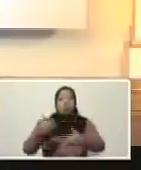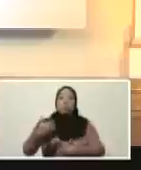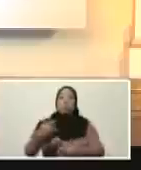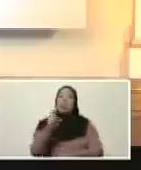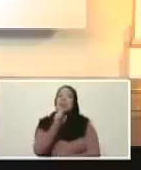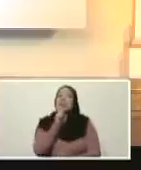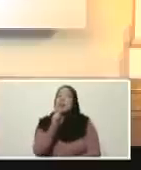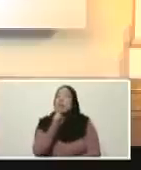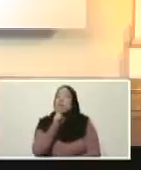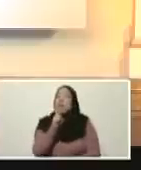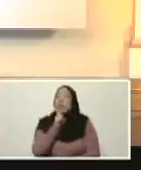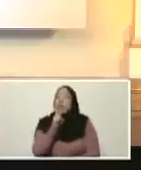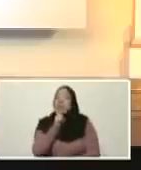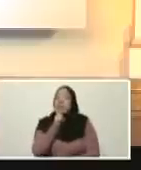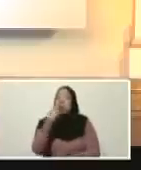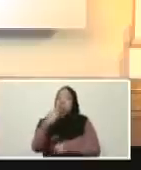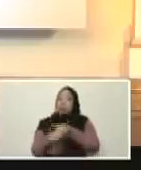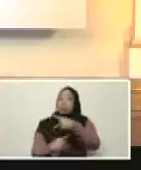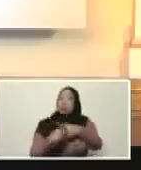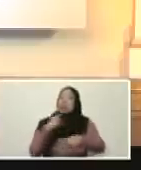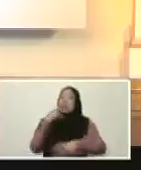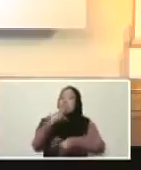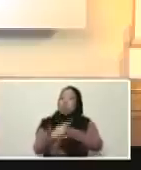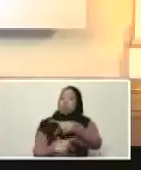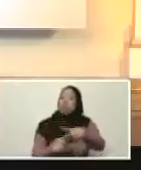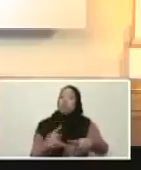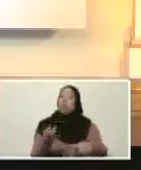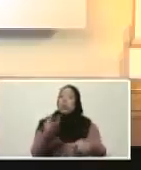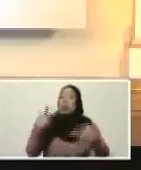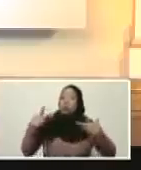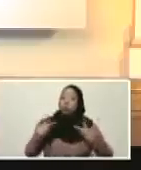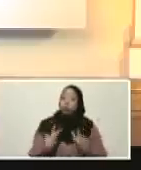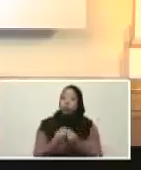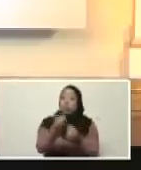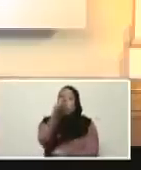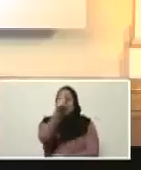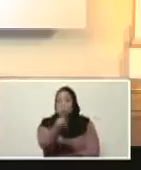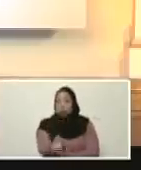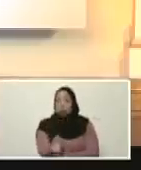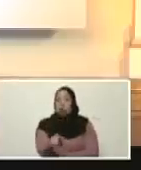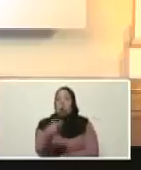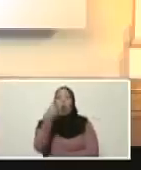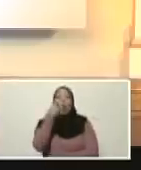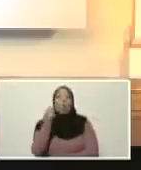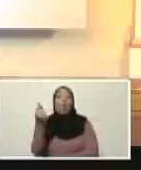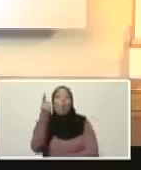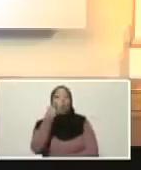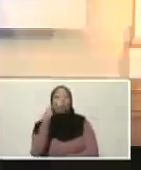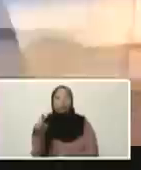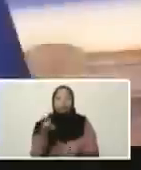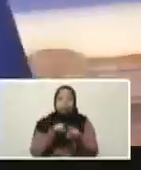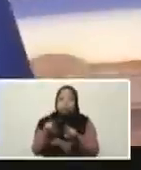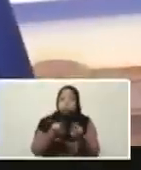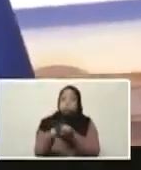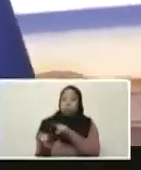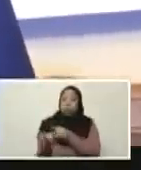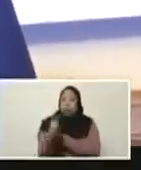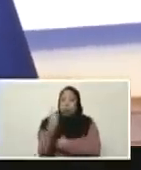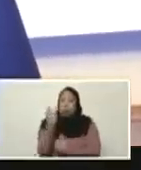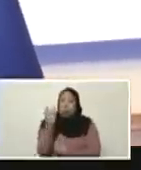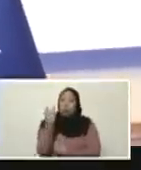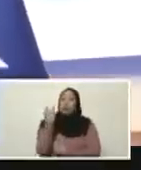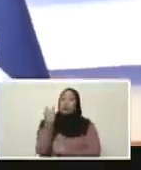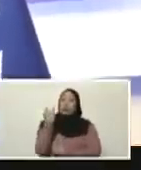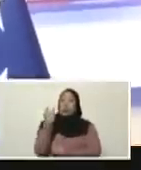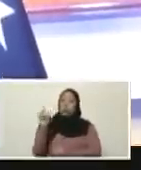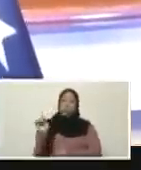camino, que estuvo acompañado y marcado también por las tradiciones, las intrigas más viles.